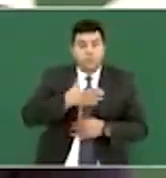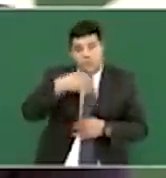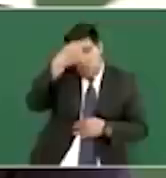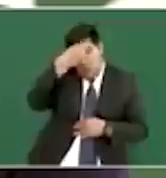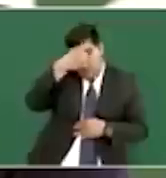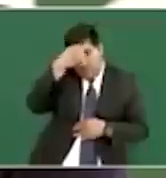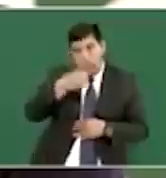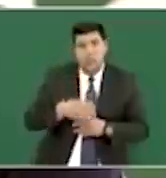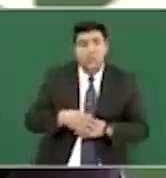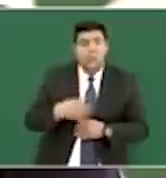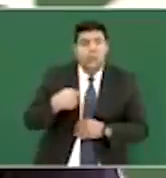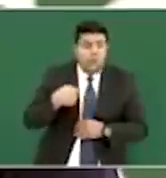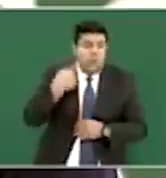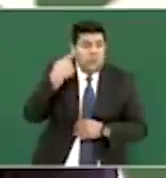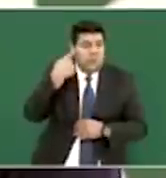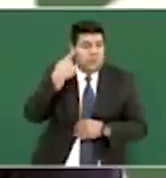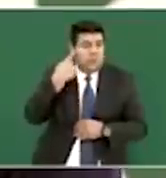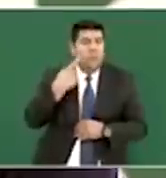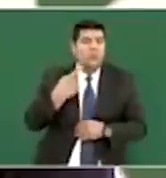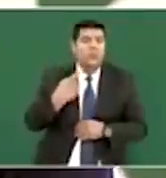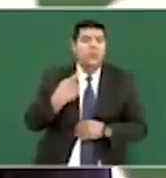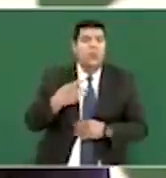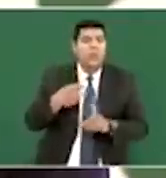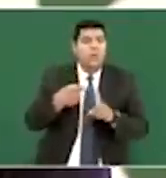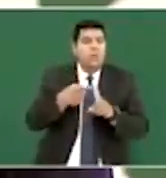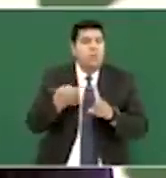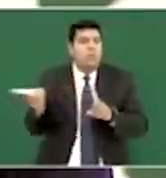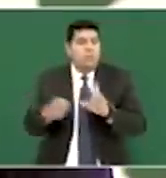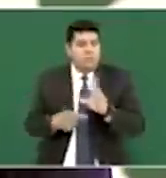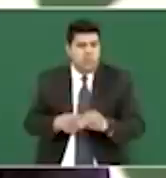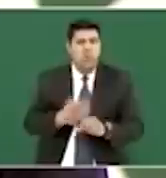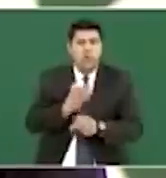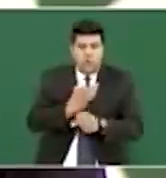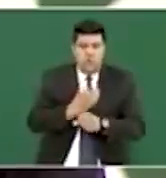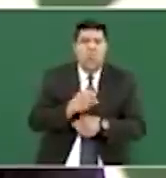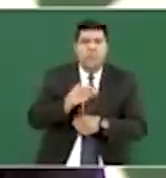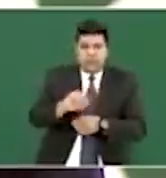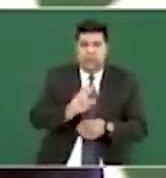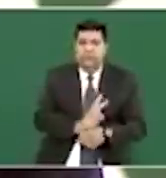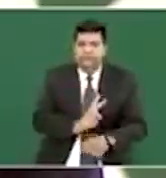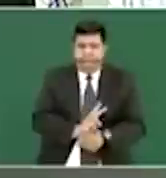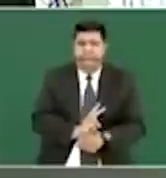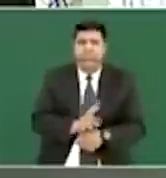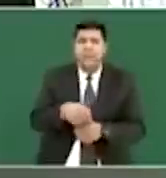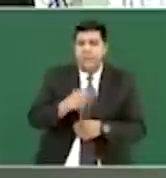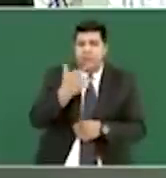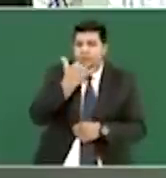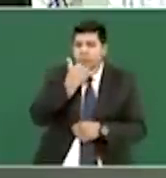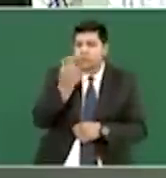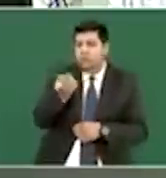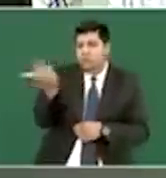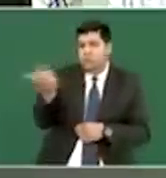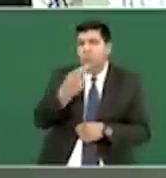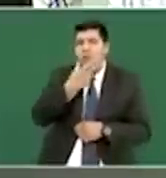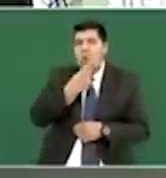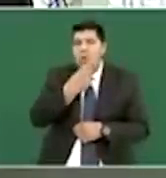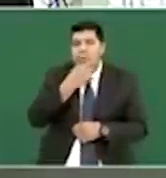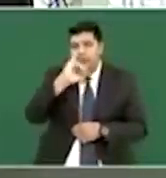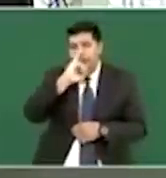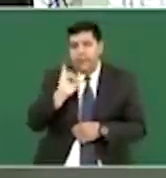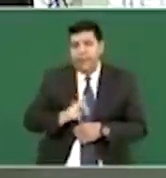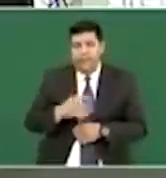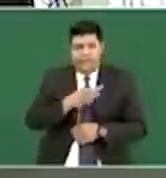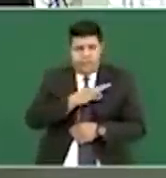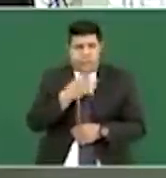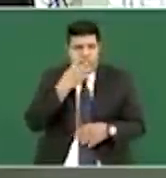ser muy puntuales en estos casos, si se están atendiendo. Me gustaría que el general les explicara